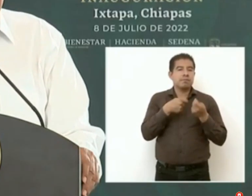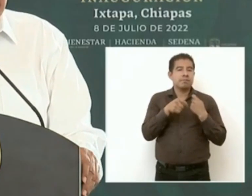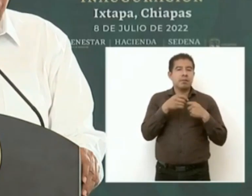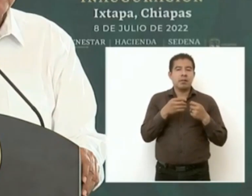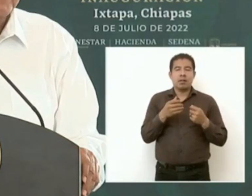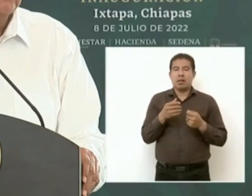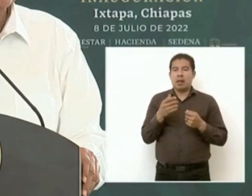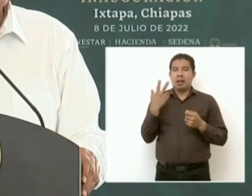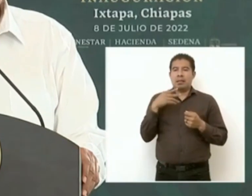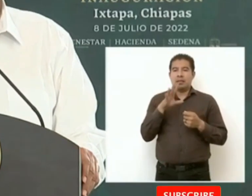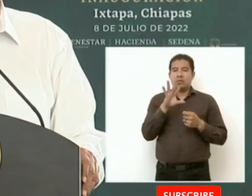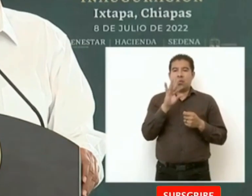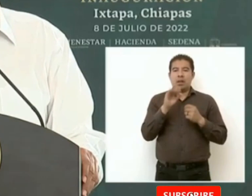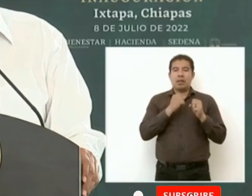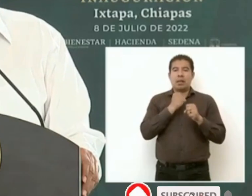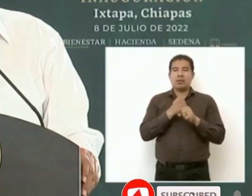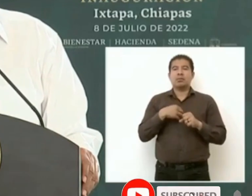más de 40 años.